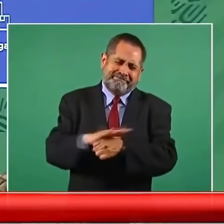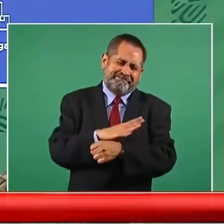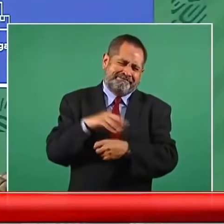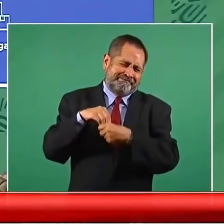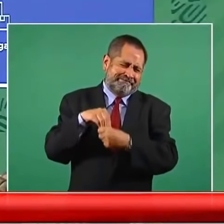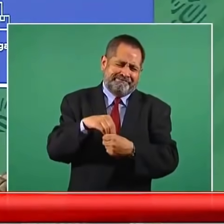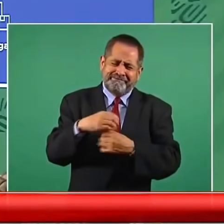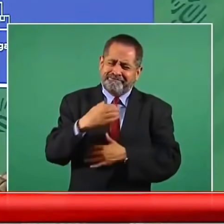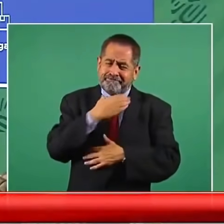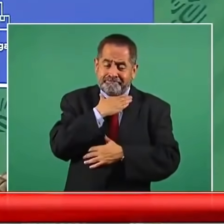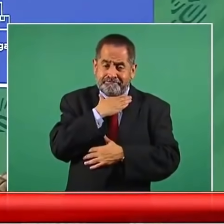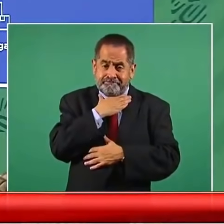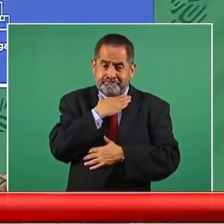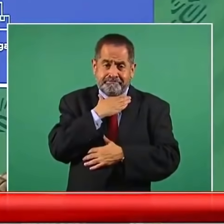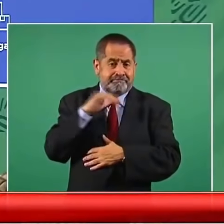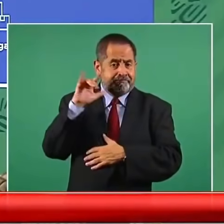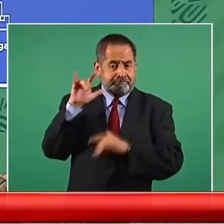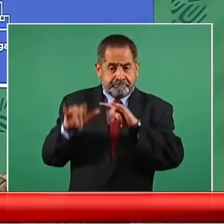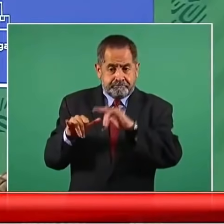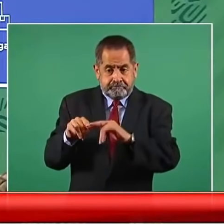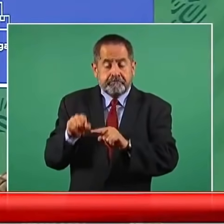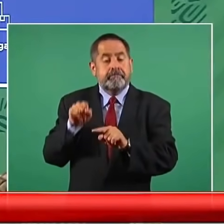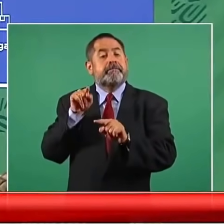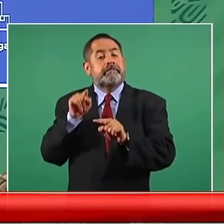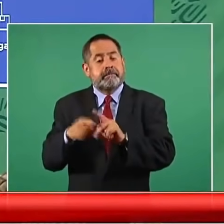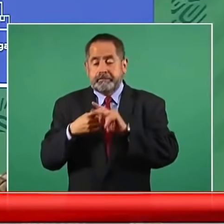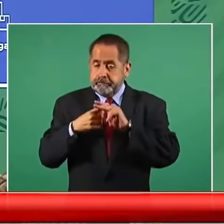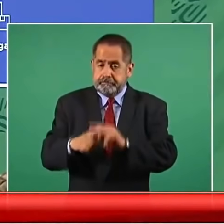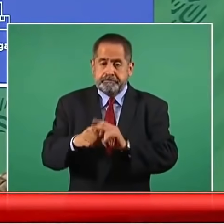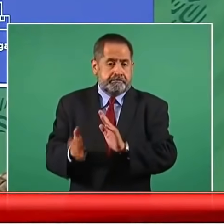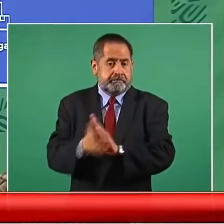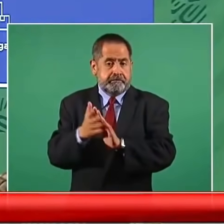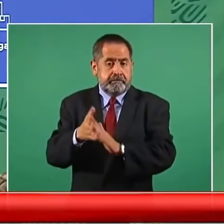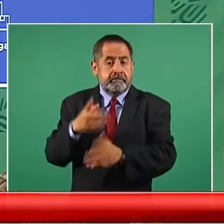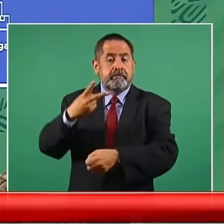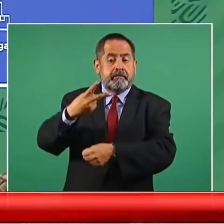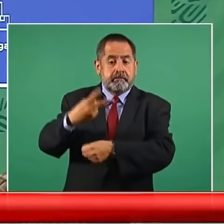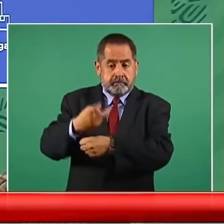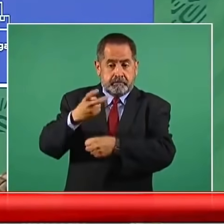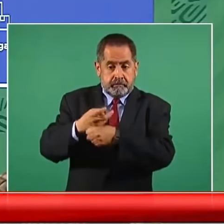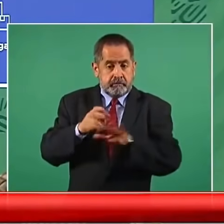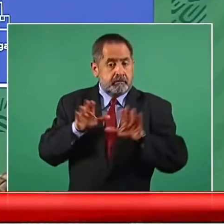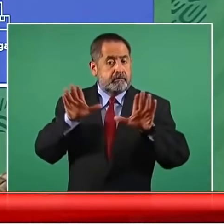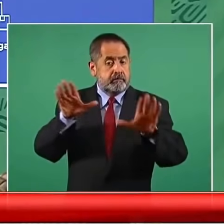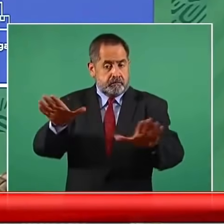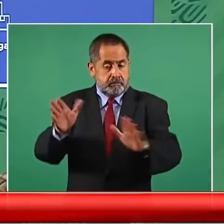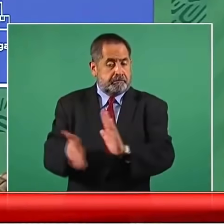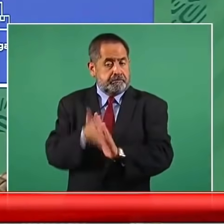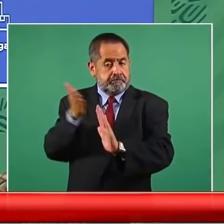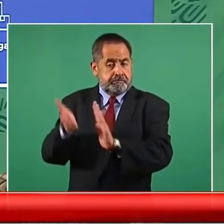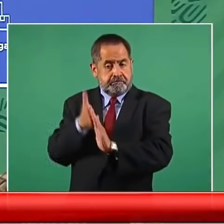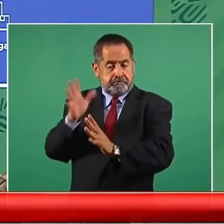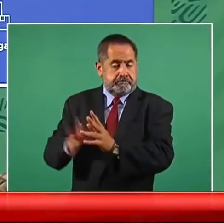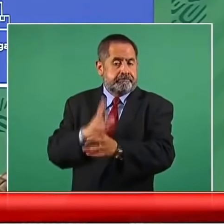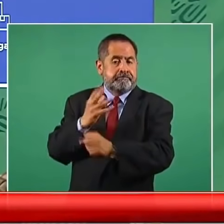se va a iniciar ya la construcción de un nuevo aeropuerto aquí en